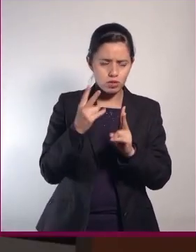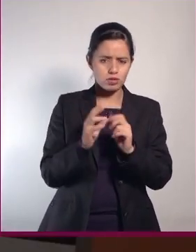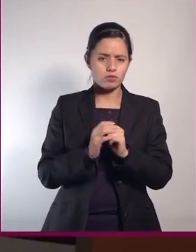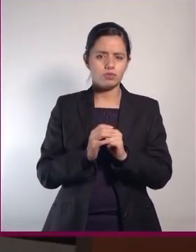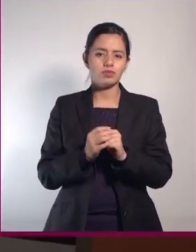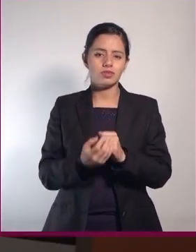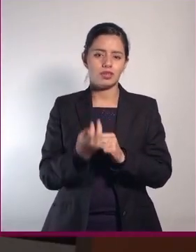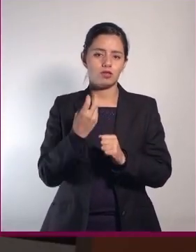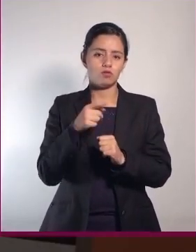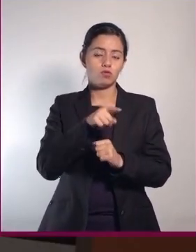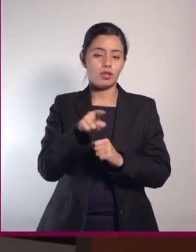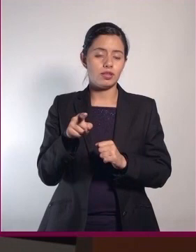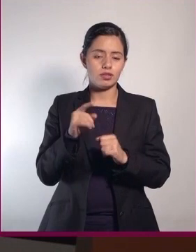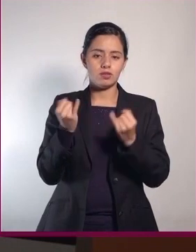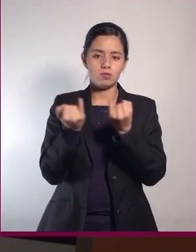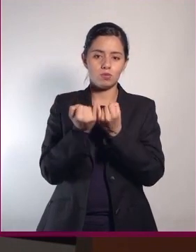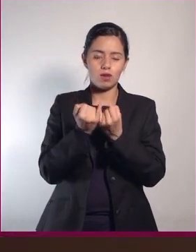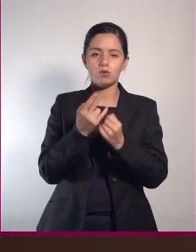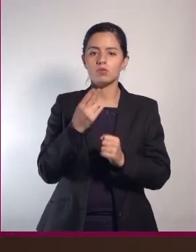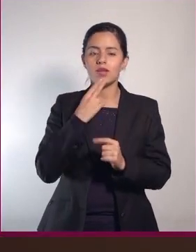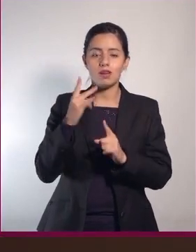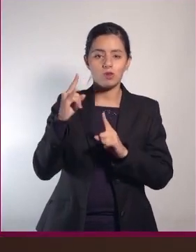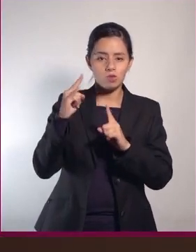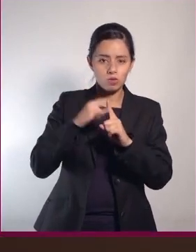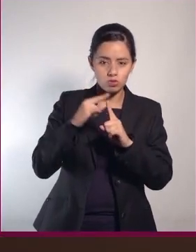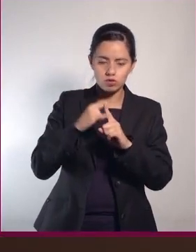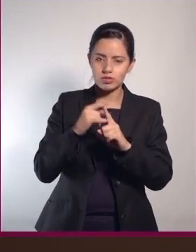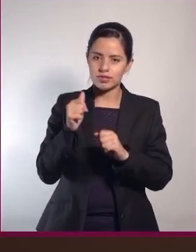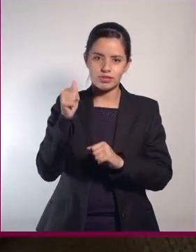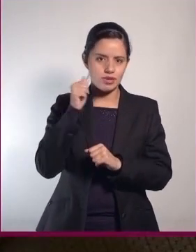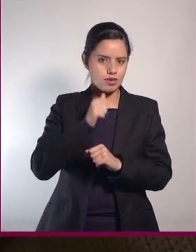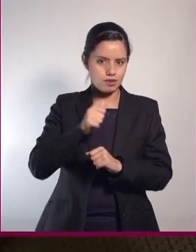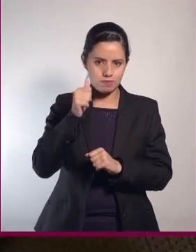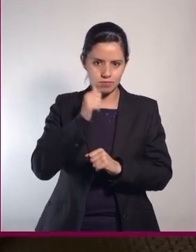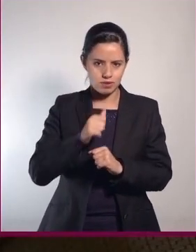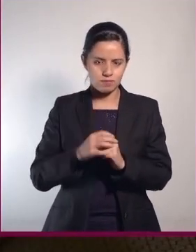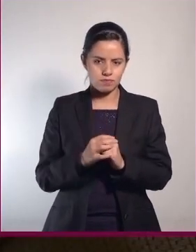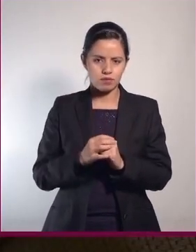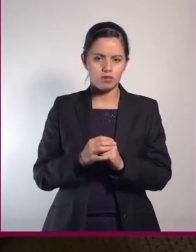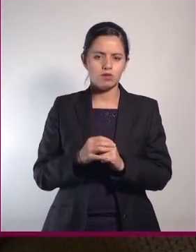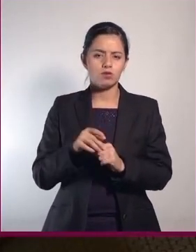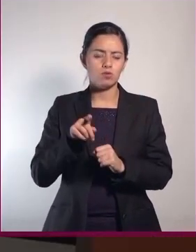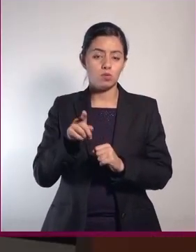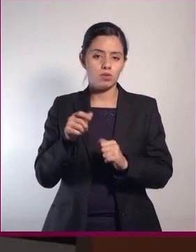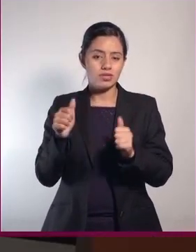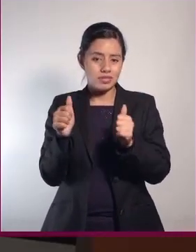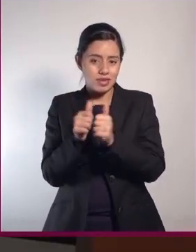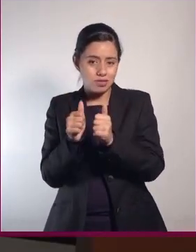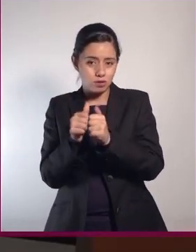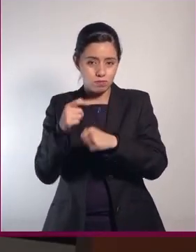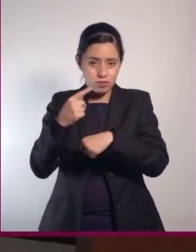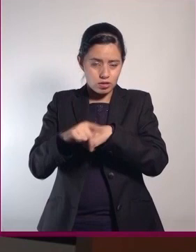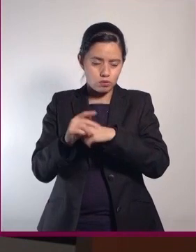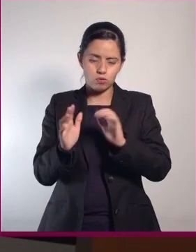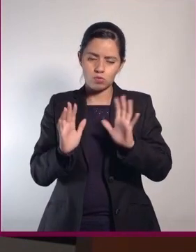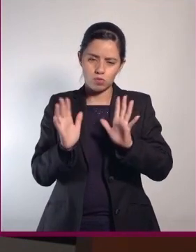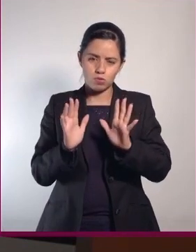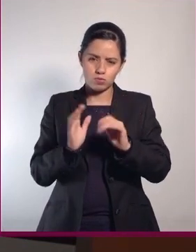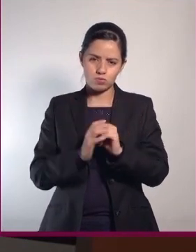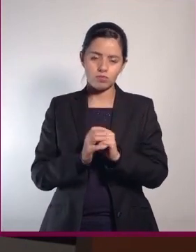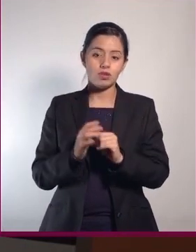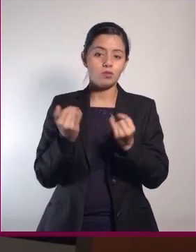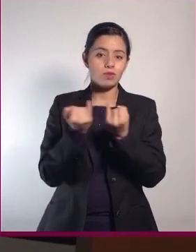de transmisión sexual, usar condón, evitar cualquier práctica de riesgo. Y el sol también es